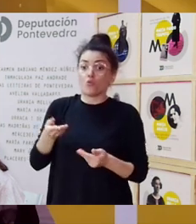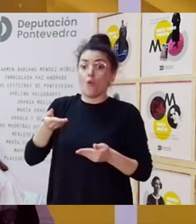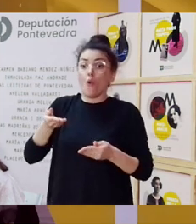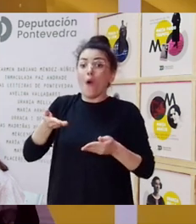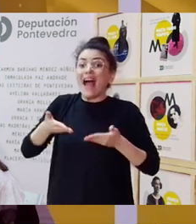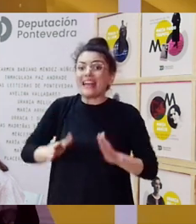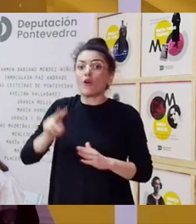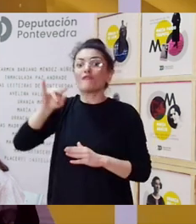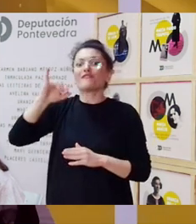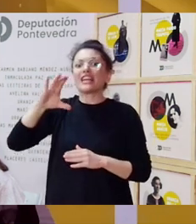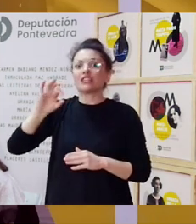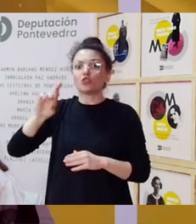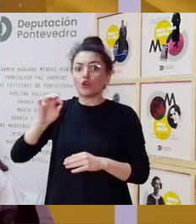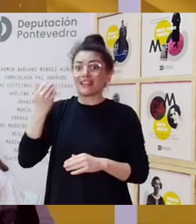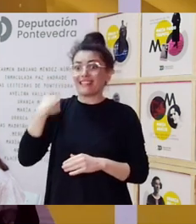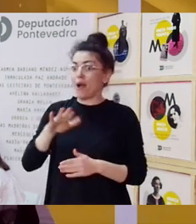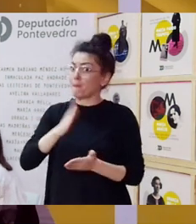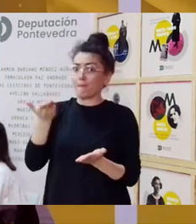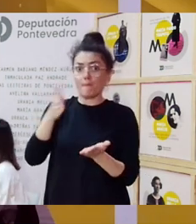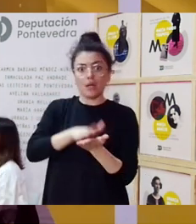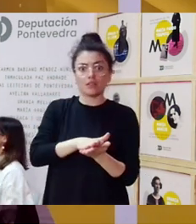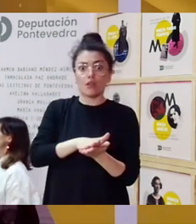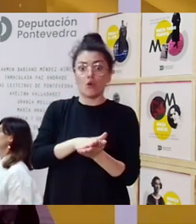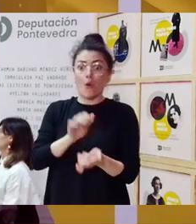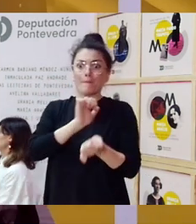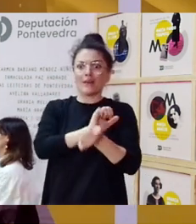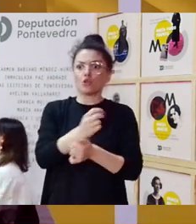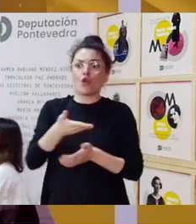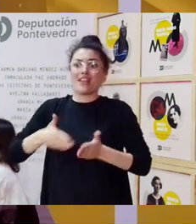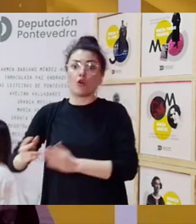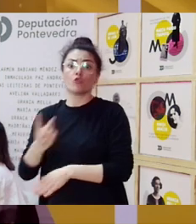Víctor e teñen presos a Moncho e a